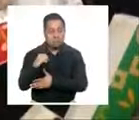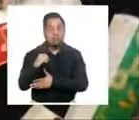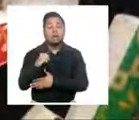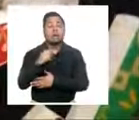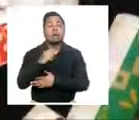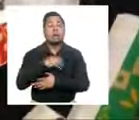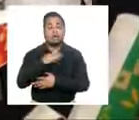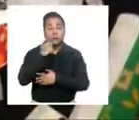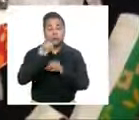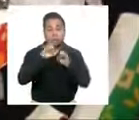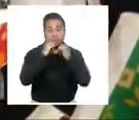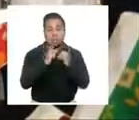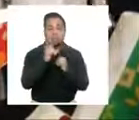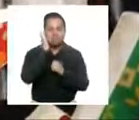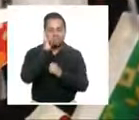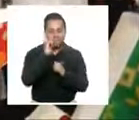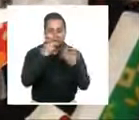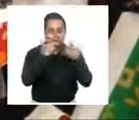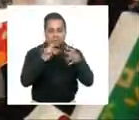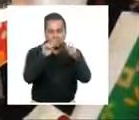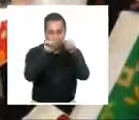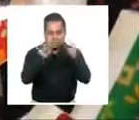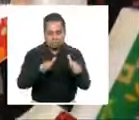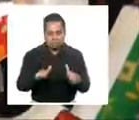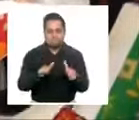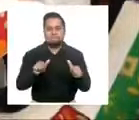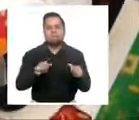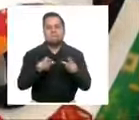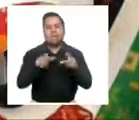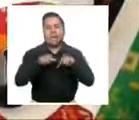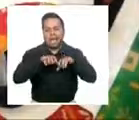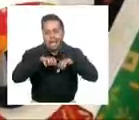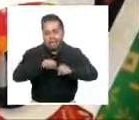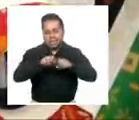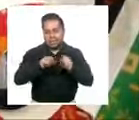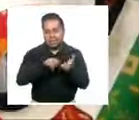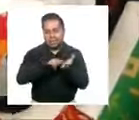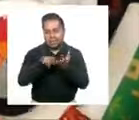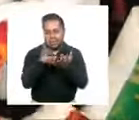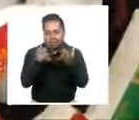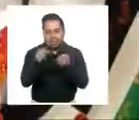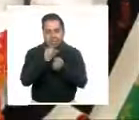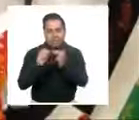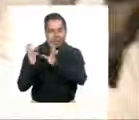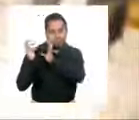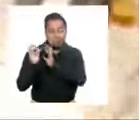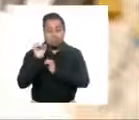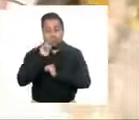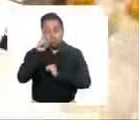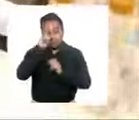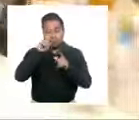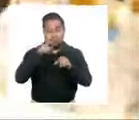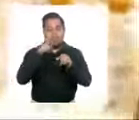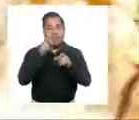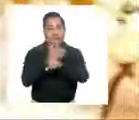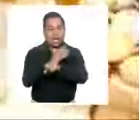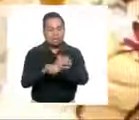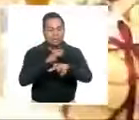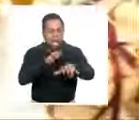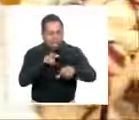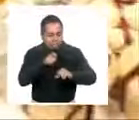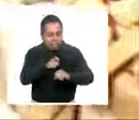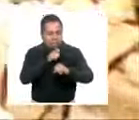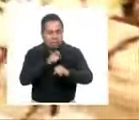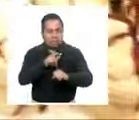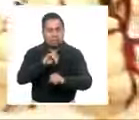7 organizaciones mezcaleras, artesanos de Barro Negro, de San Bartolo, Coyotepec, Alebrije de San Martín, Tilcajete,